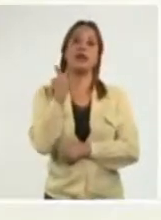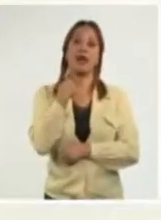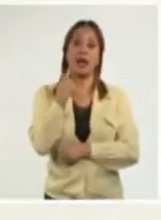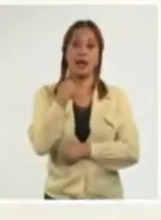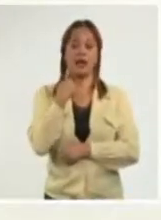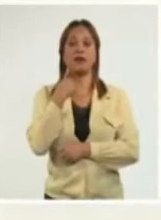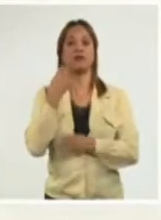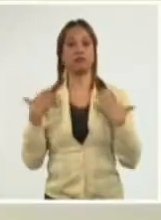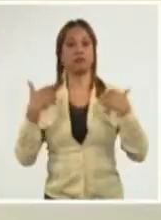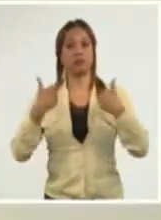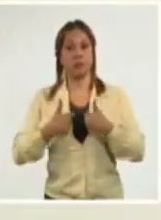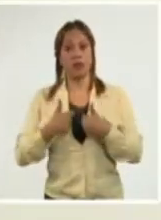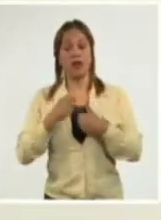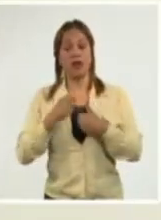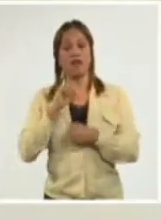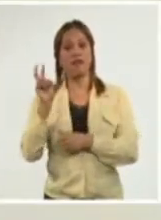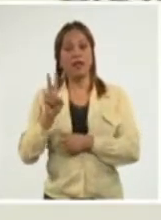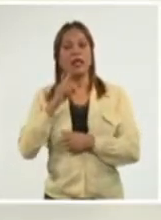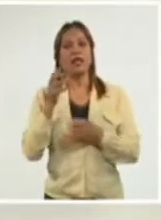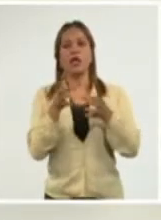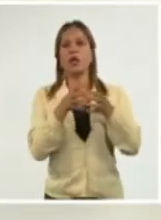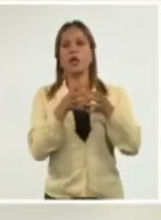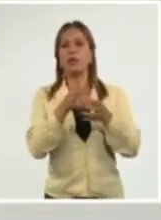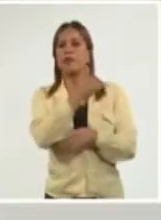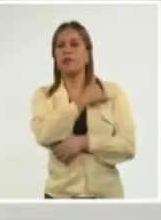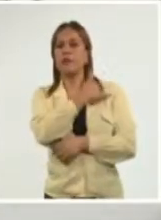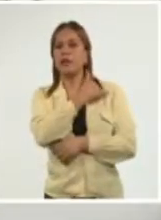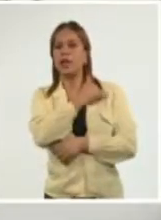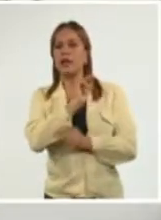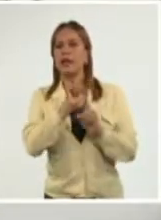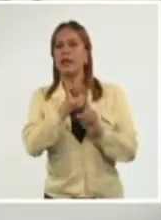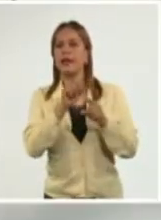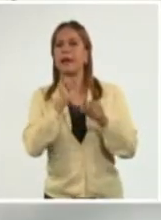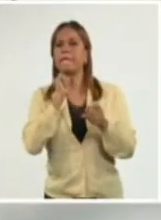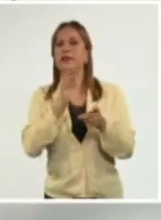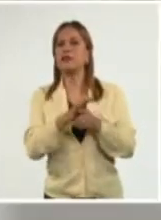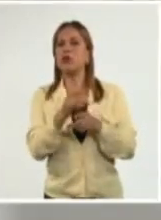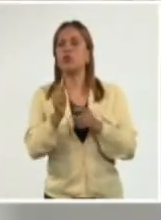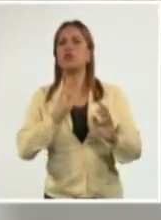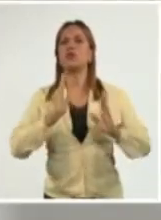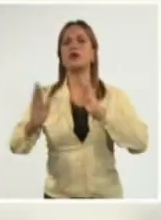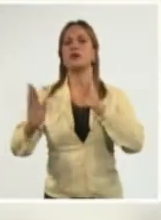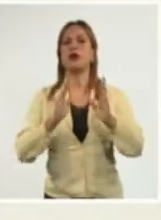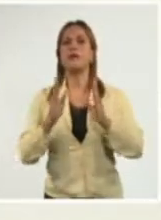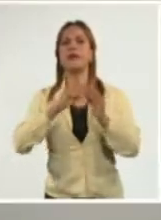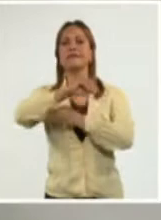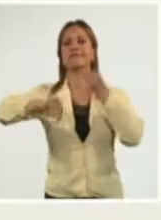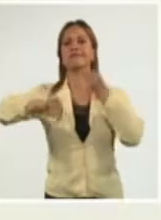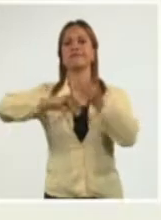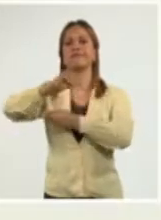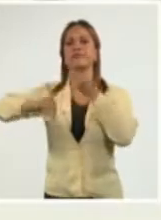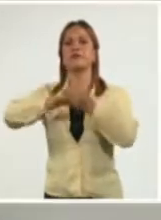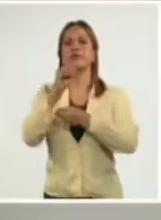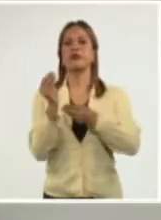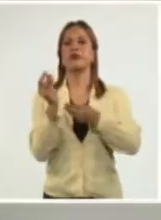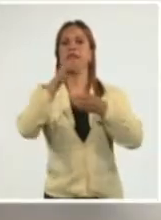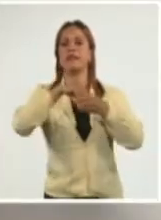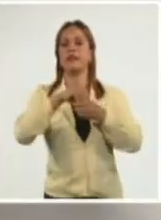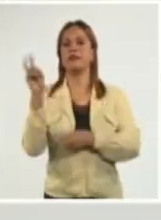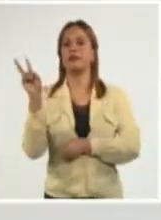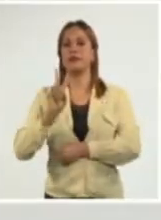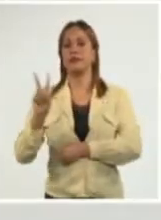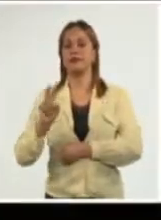nación, la rebelión de un grupo de militares patriotas marcó el inicio de una etapa de profundas transformaciones en la patria del